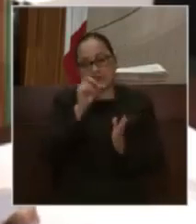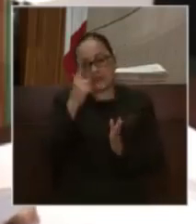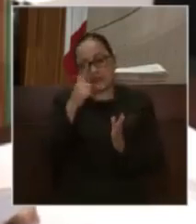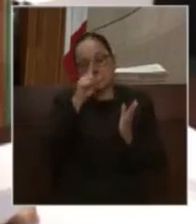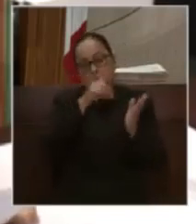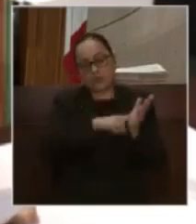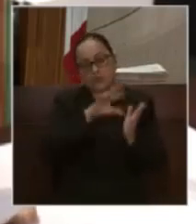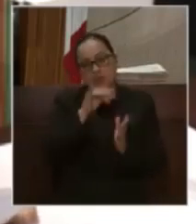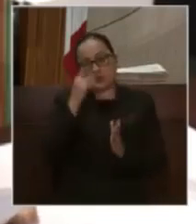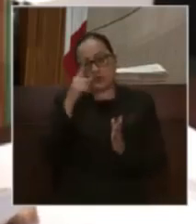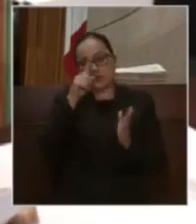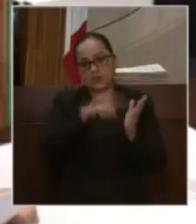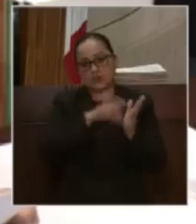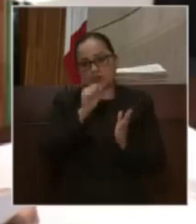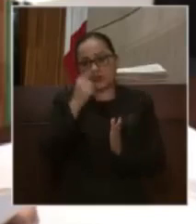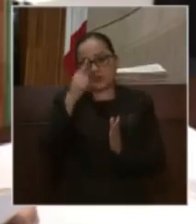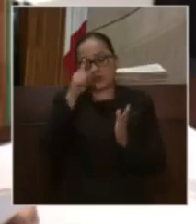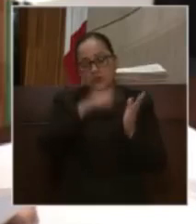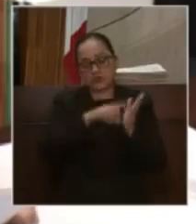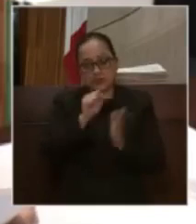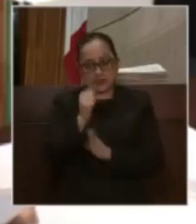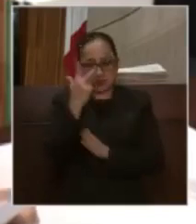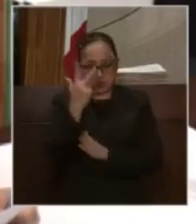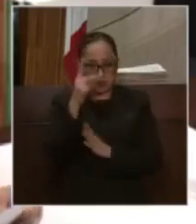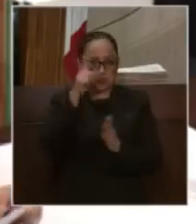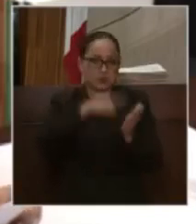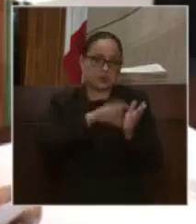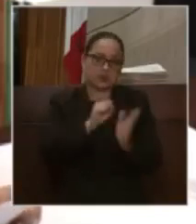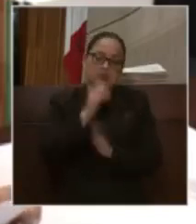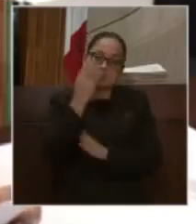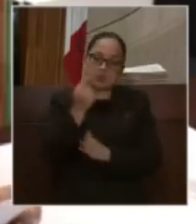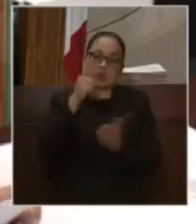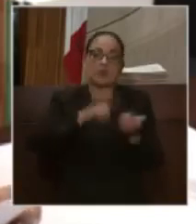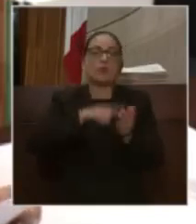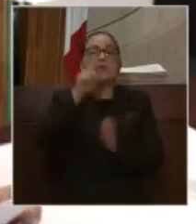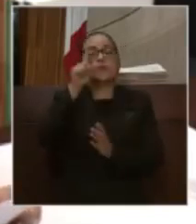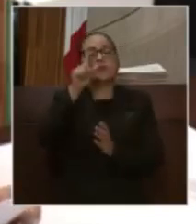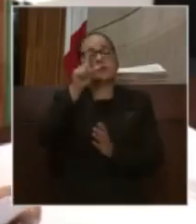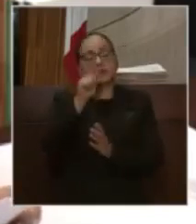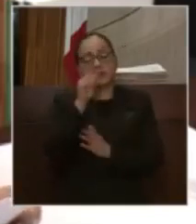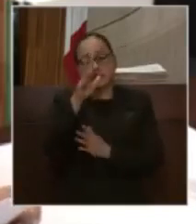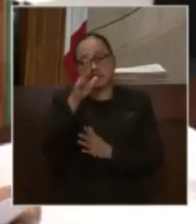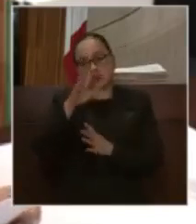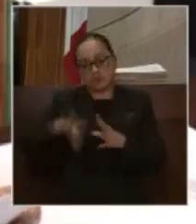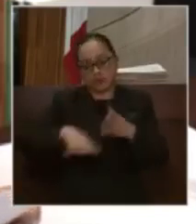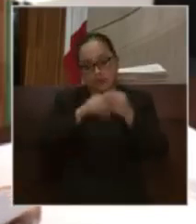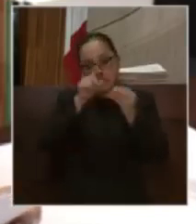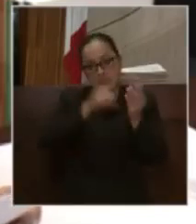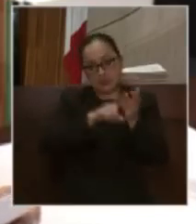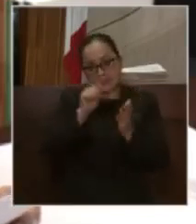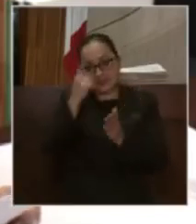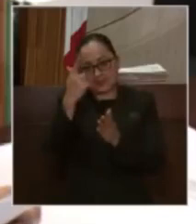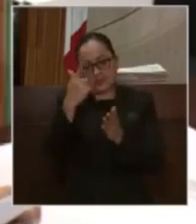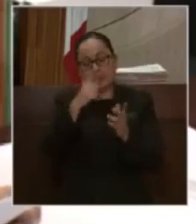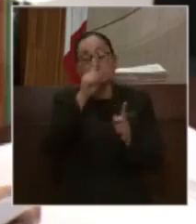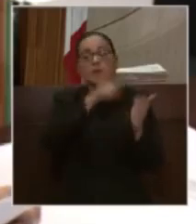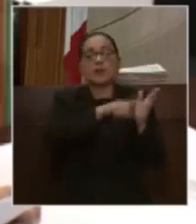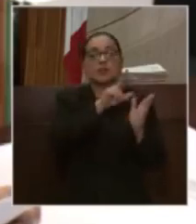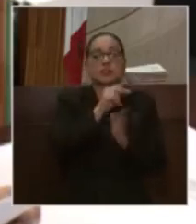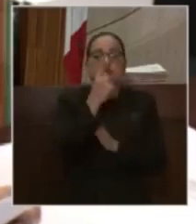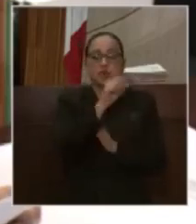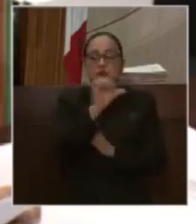1051, 1058, 1067, 1068, 1069, el 1075 y su acumulado 1077, del